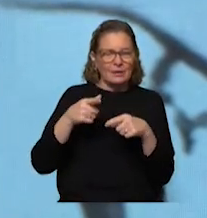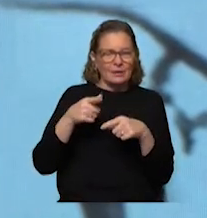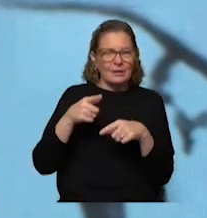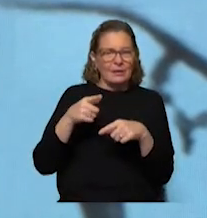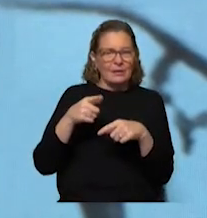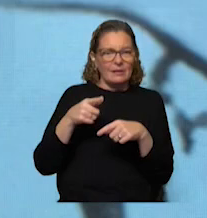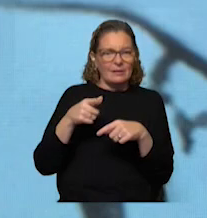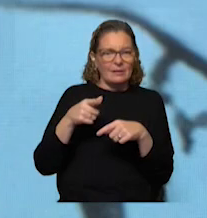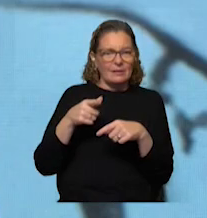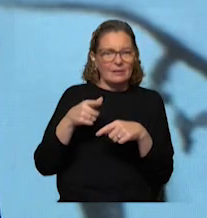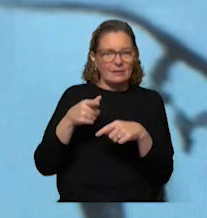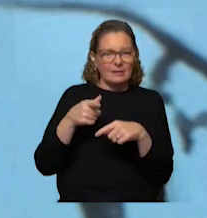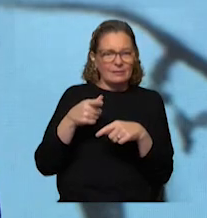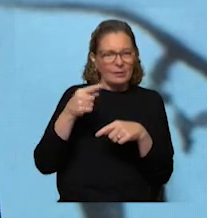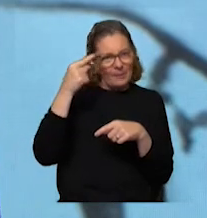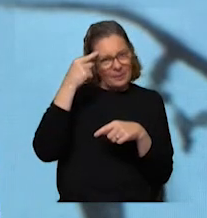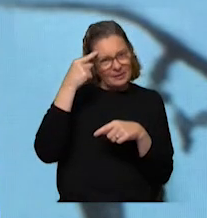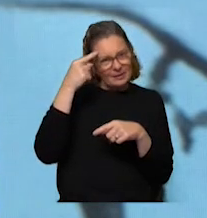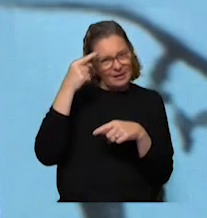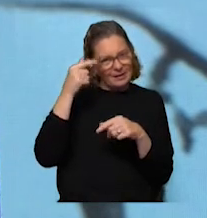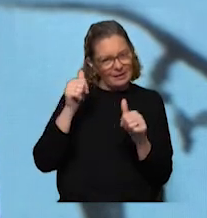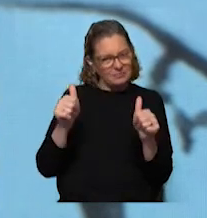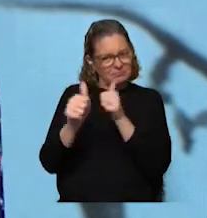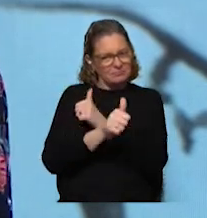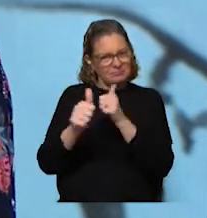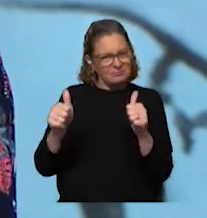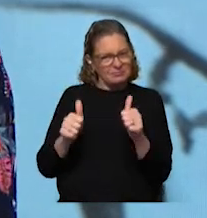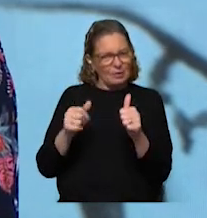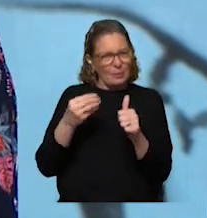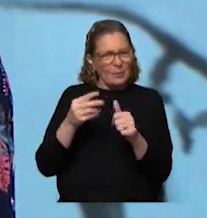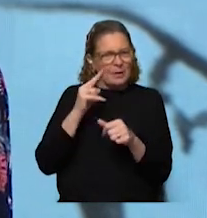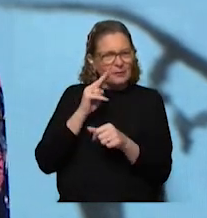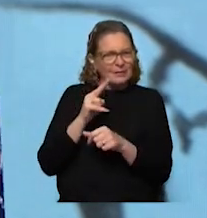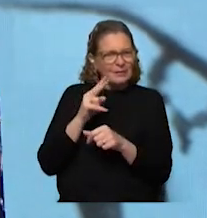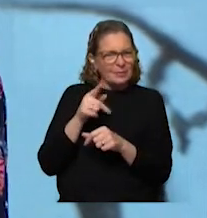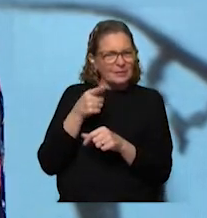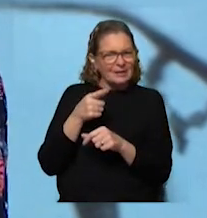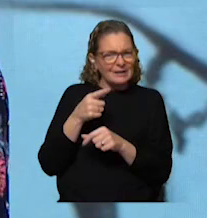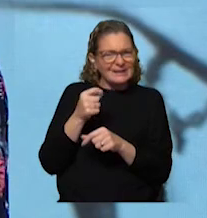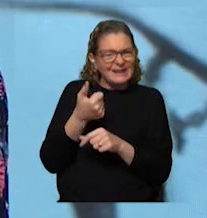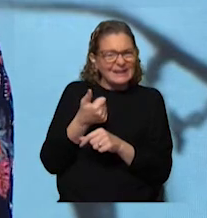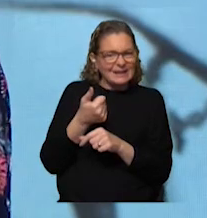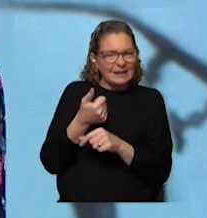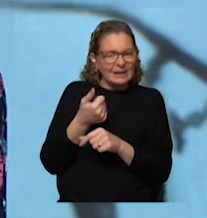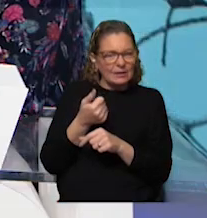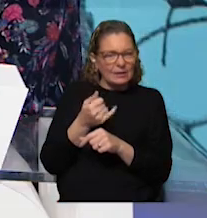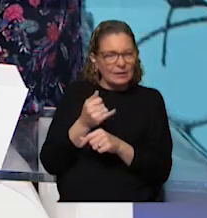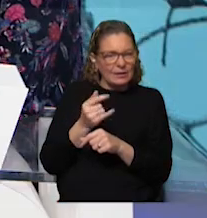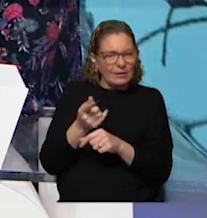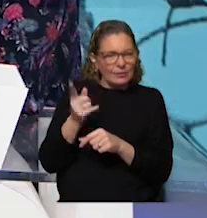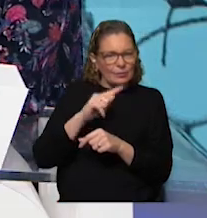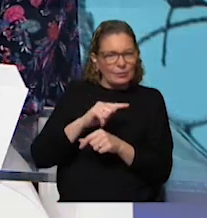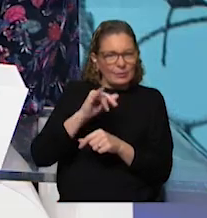Virginia Martínez pero es como esto pensar como de otro lugar decir cómo habrá sido para ella recién recuperada justamente